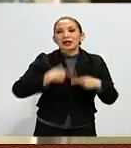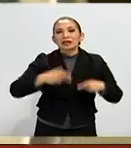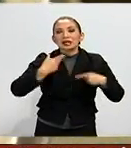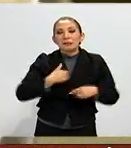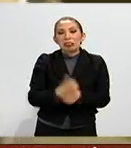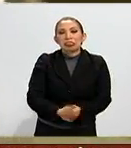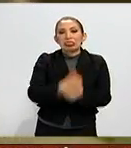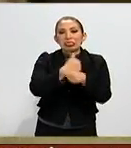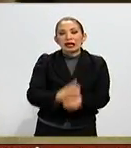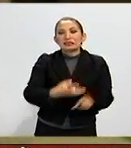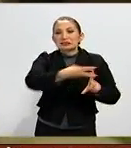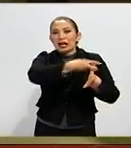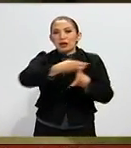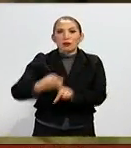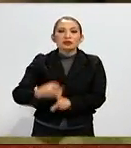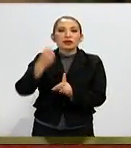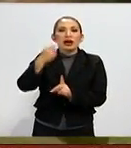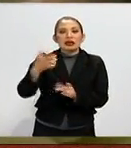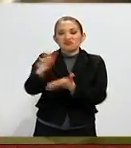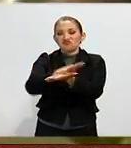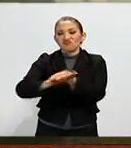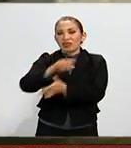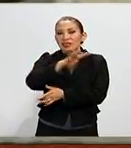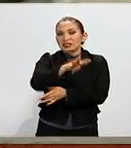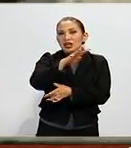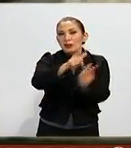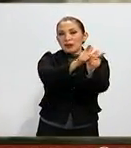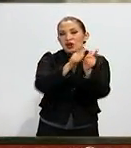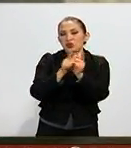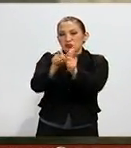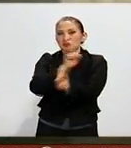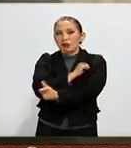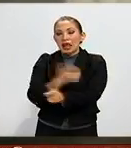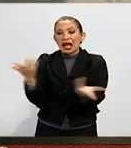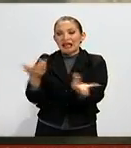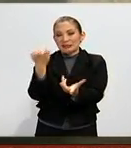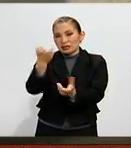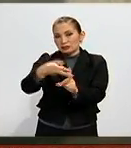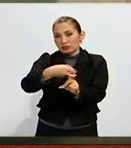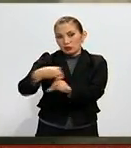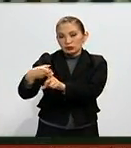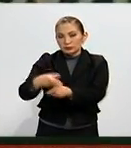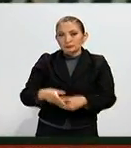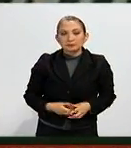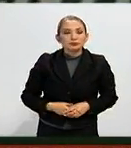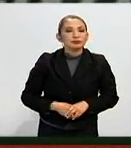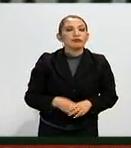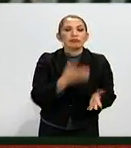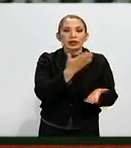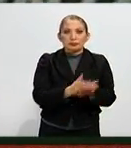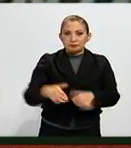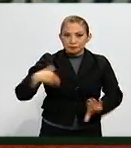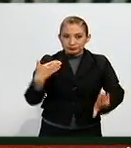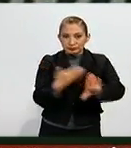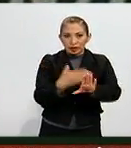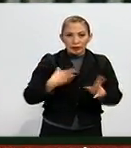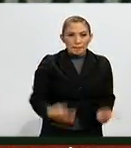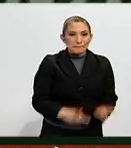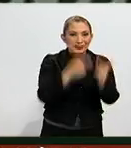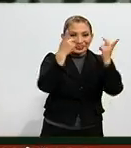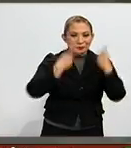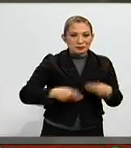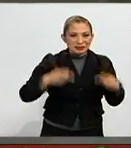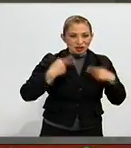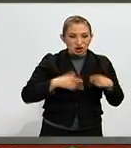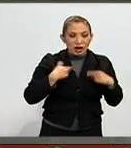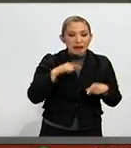personas víctimas de secuestro y se desmantelaron 19 bandas dedicadas a este delito. En cuanto al combate de trata de personas,